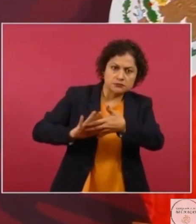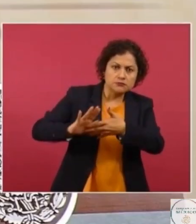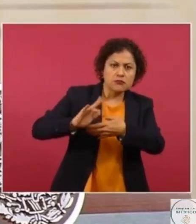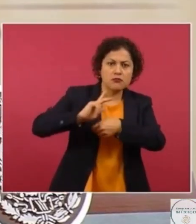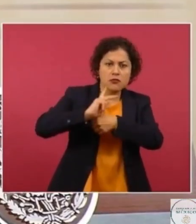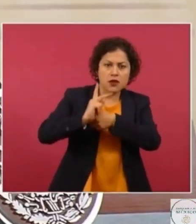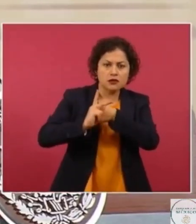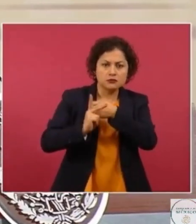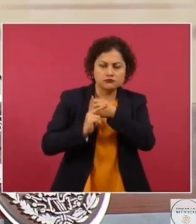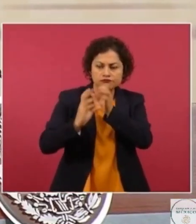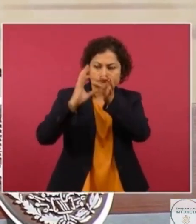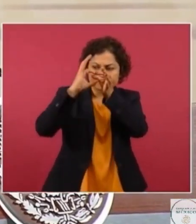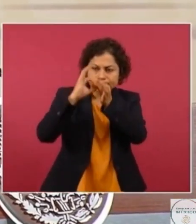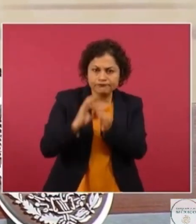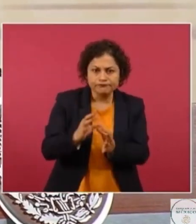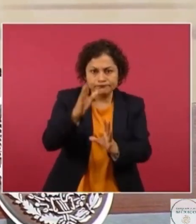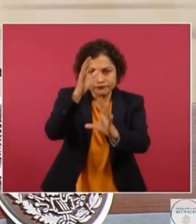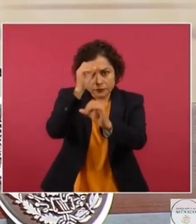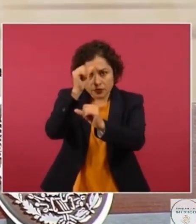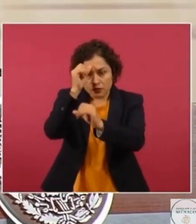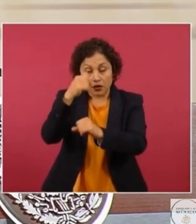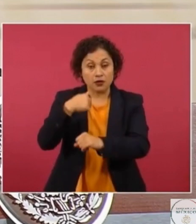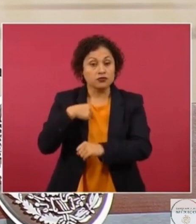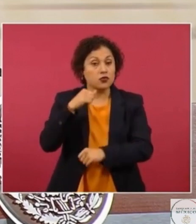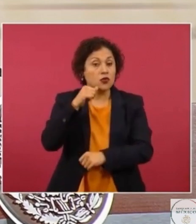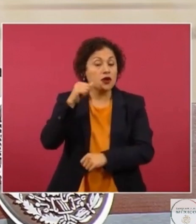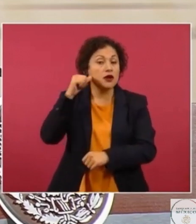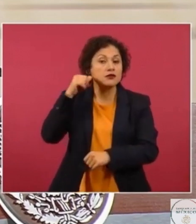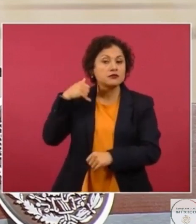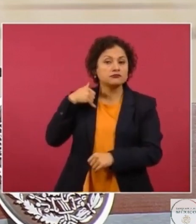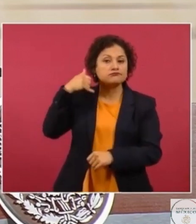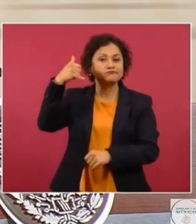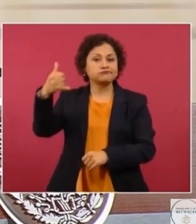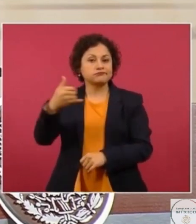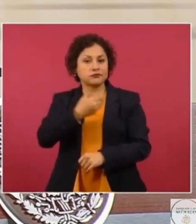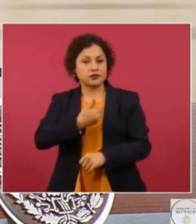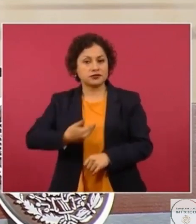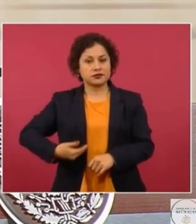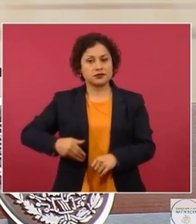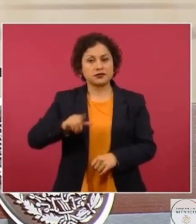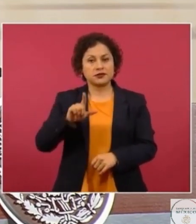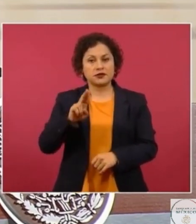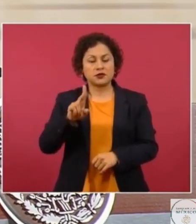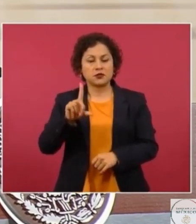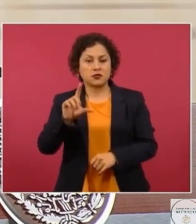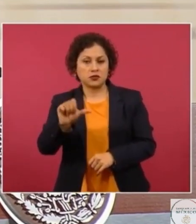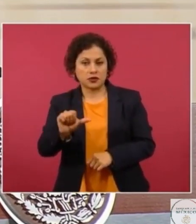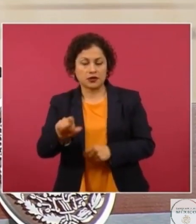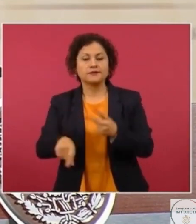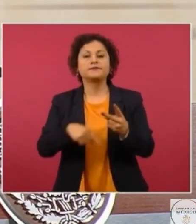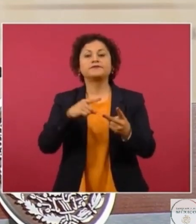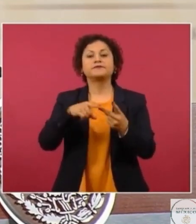Ayer, con este propósito, hablé con el presidente Lula, también con el presidente Petro